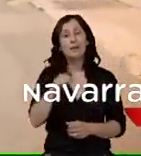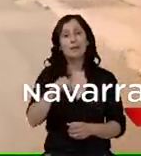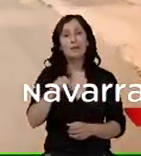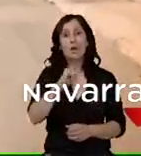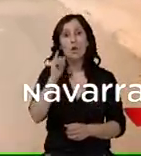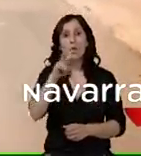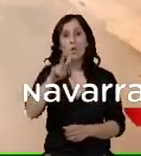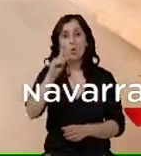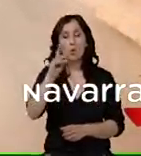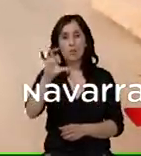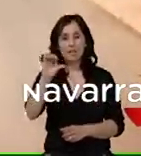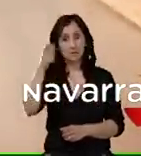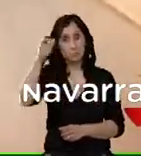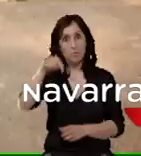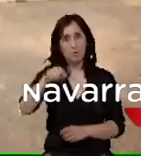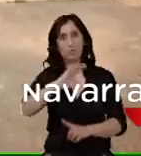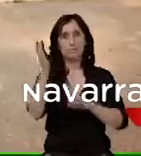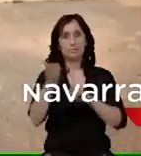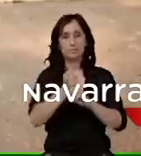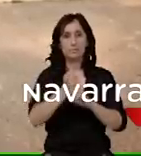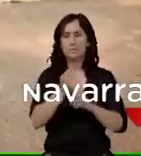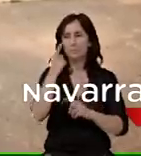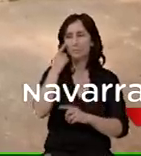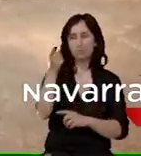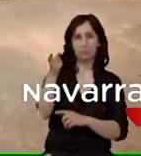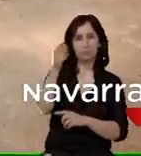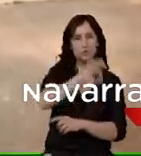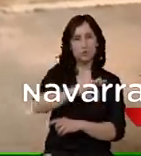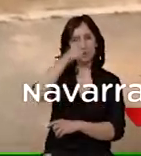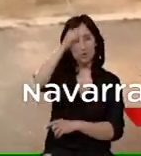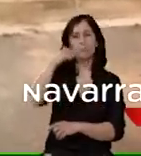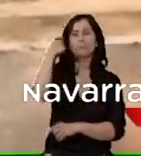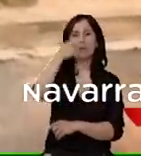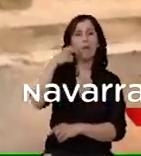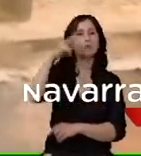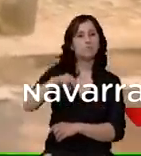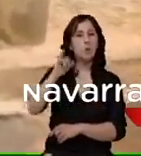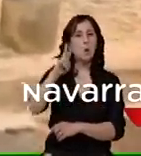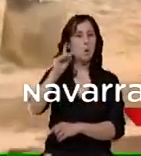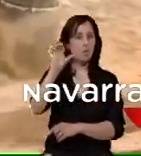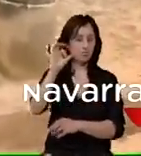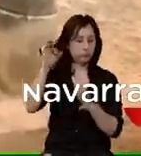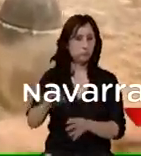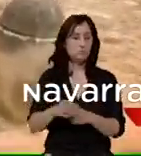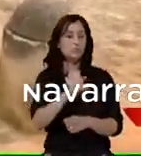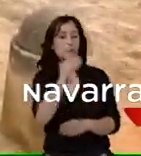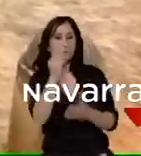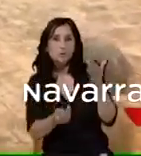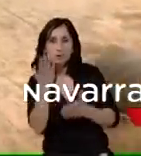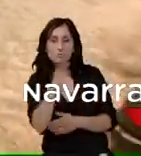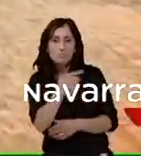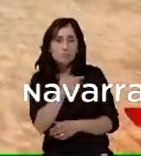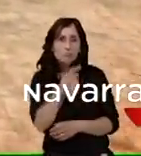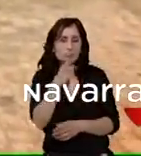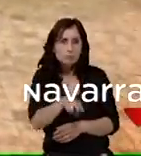al Judas de Cabanillas. ¡Uy! Pues ese señor sí que tiene cara de Judas. ¡Hola, muy buenas! ¡Buenos días, buenos días! ¿No será el